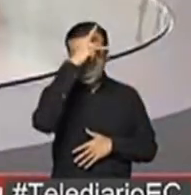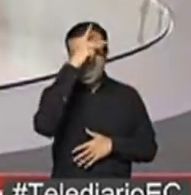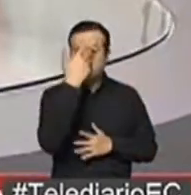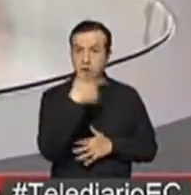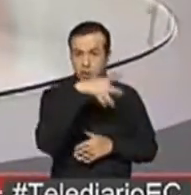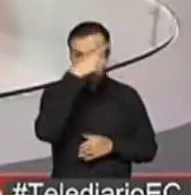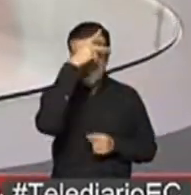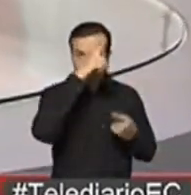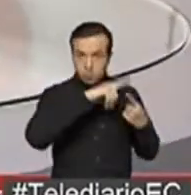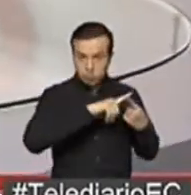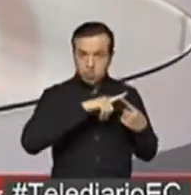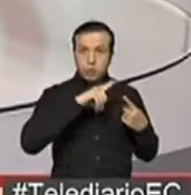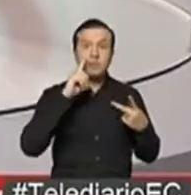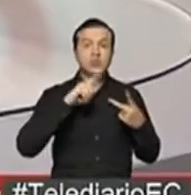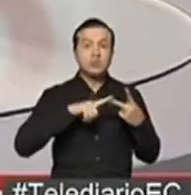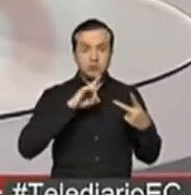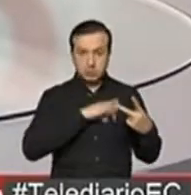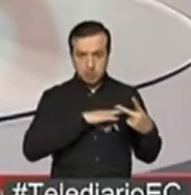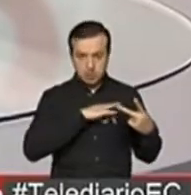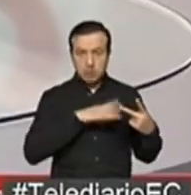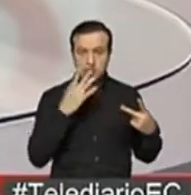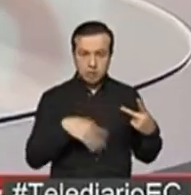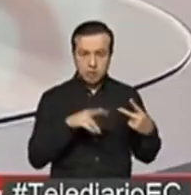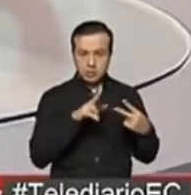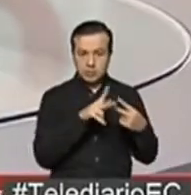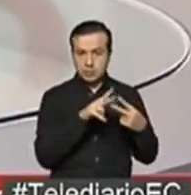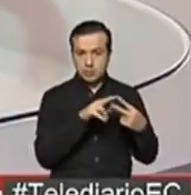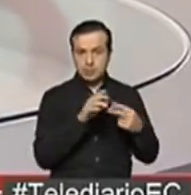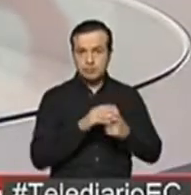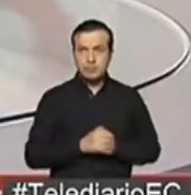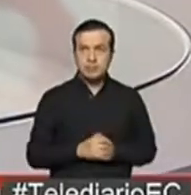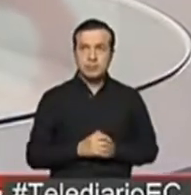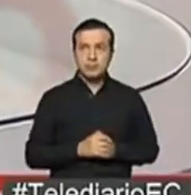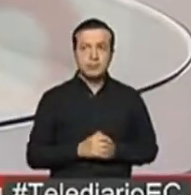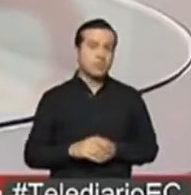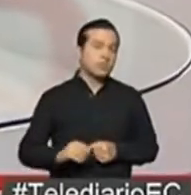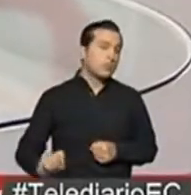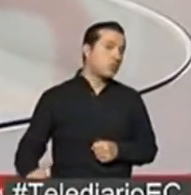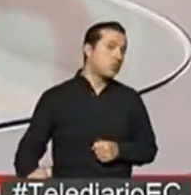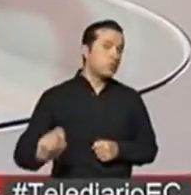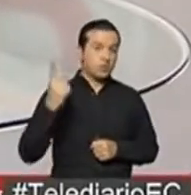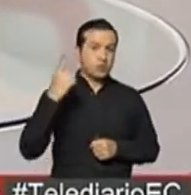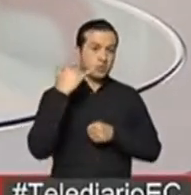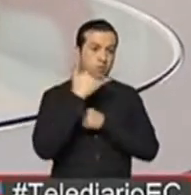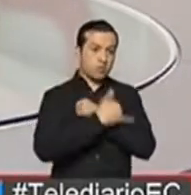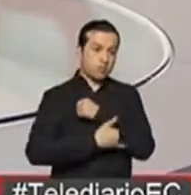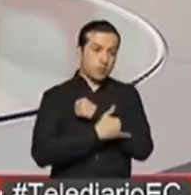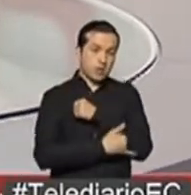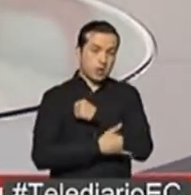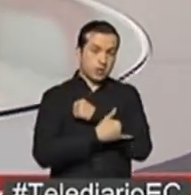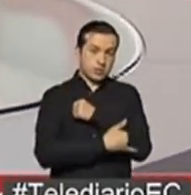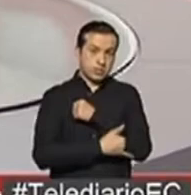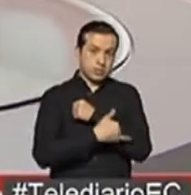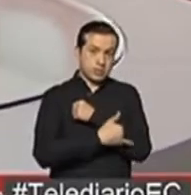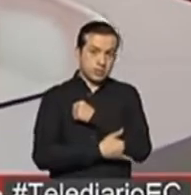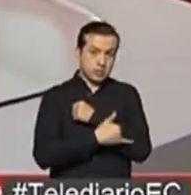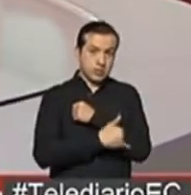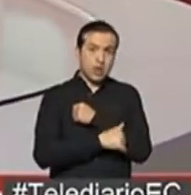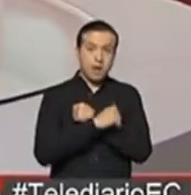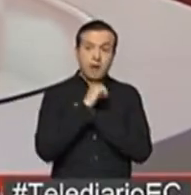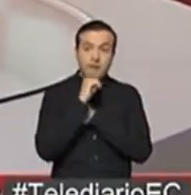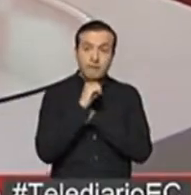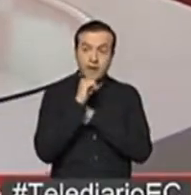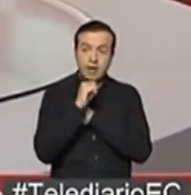aprobado en chile porque en el único país que no sea no se ha